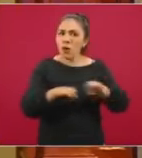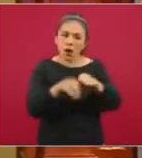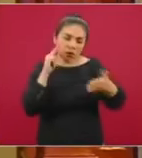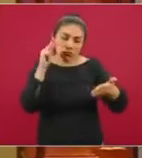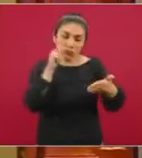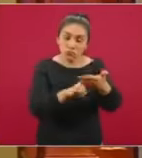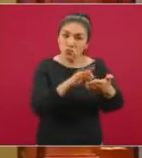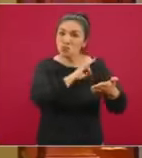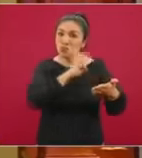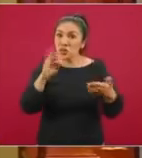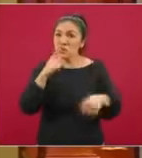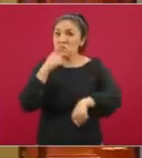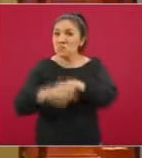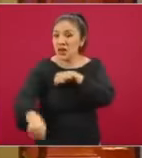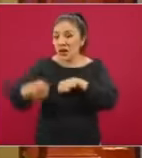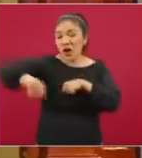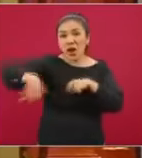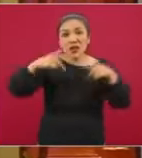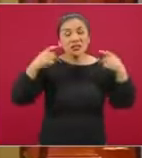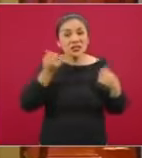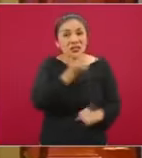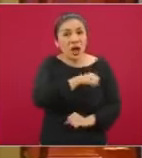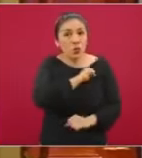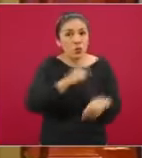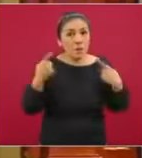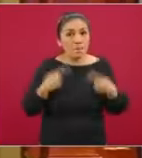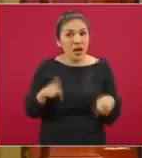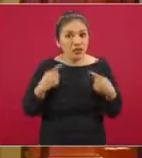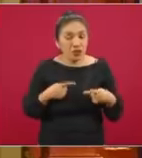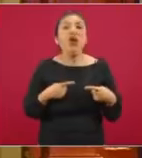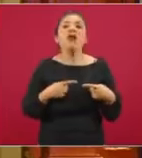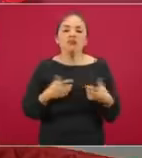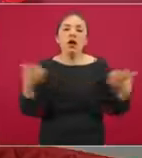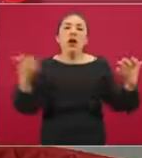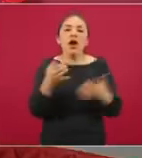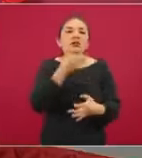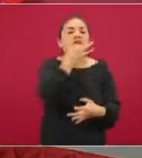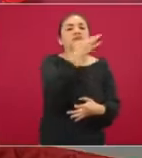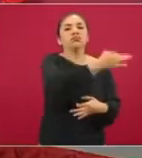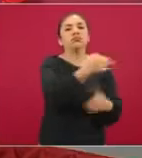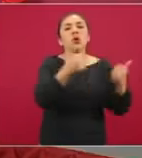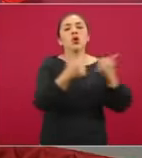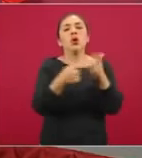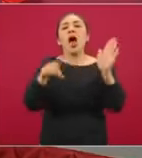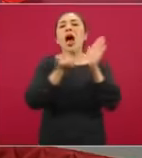estar poniendo en riesgo la salud poblacional y hacerlo conducente a través del